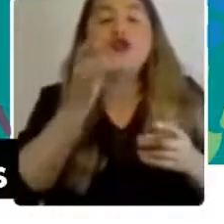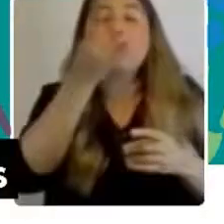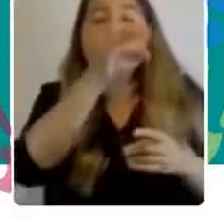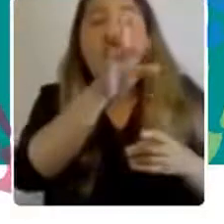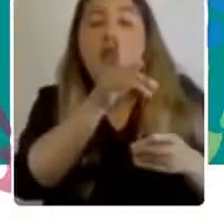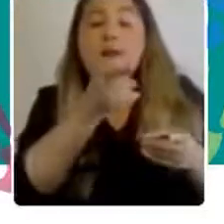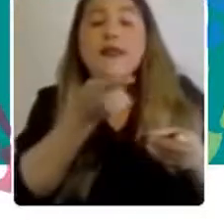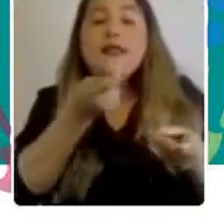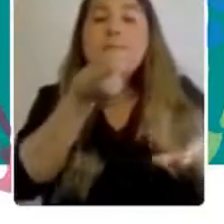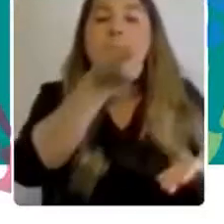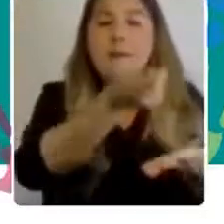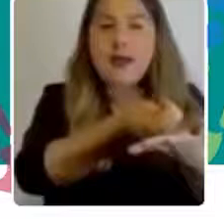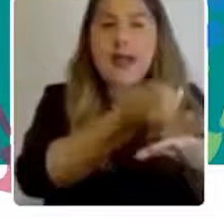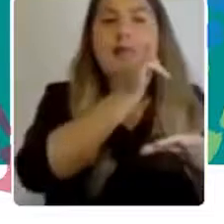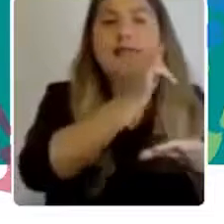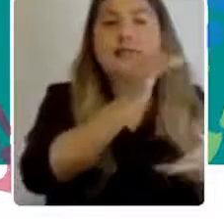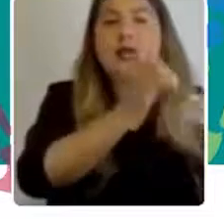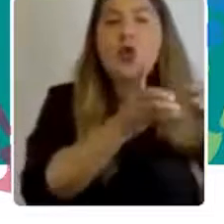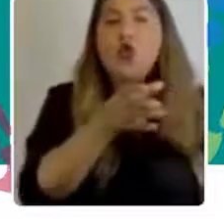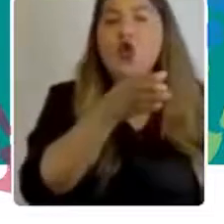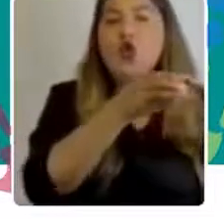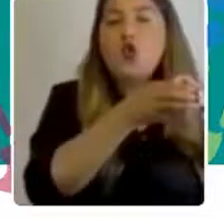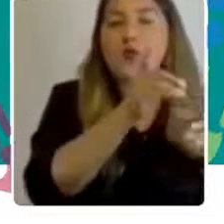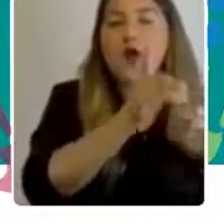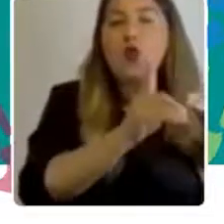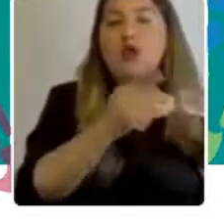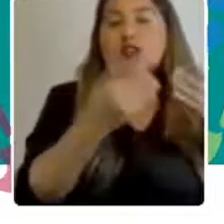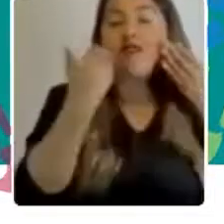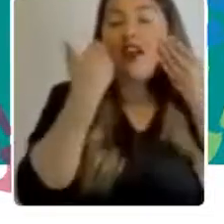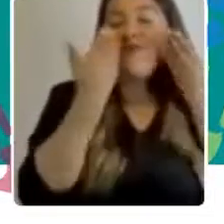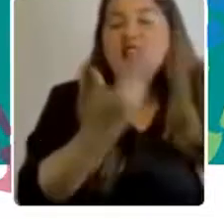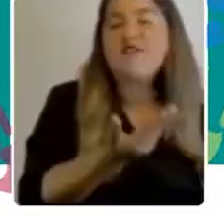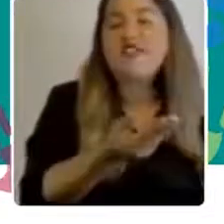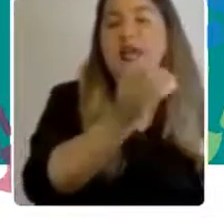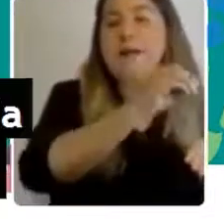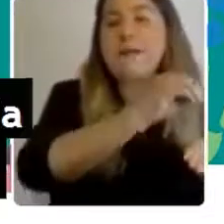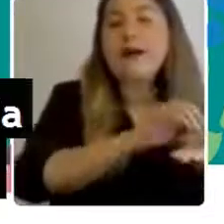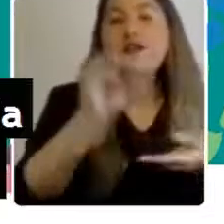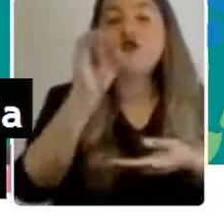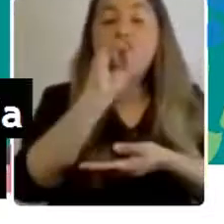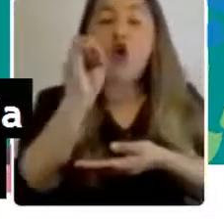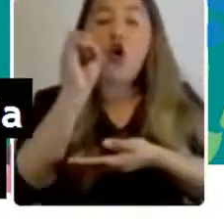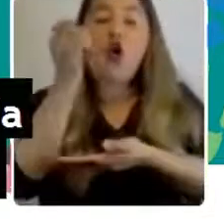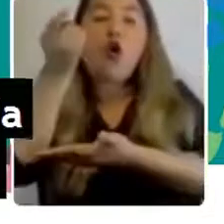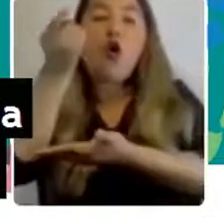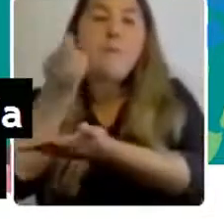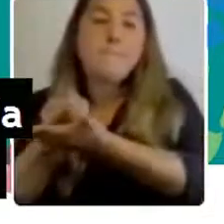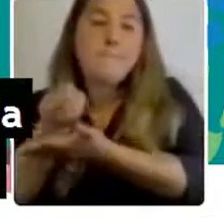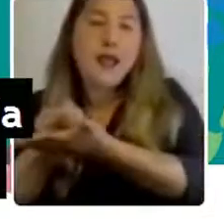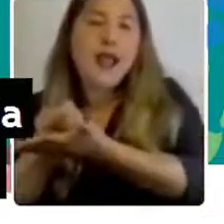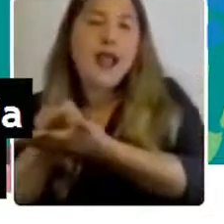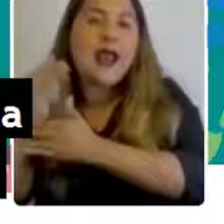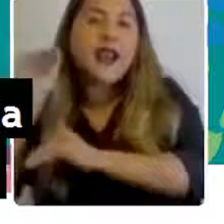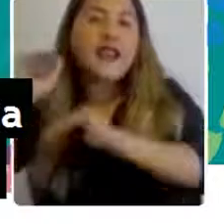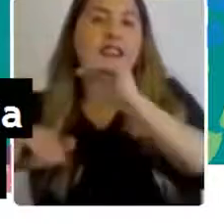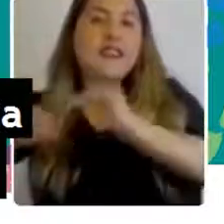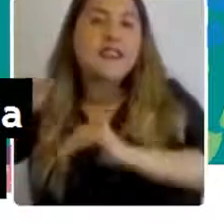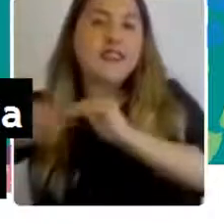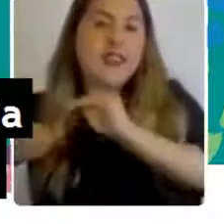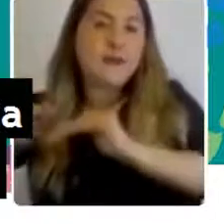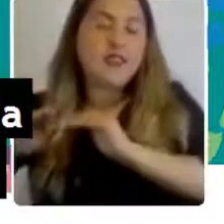de precios, su nombre lo explica casi todo, cobertura con desarrollo de evidencia, que es